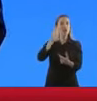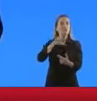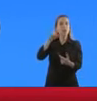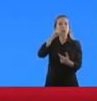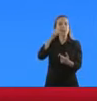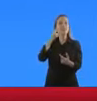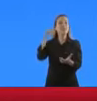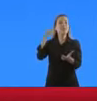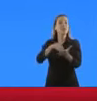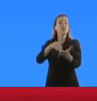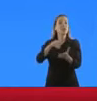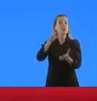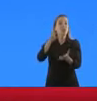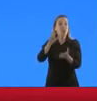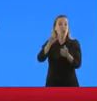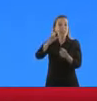juez.